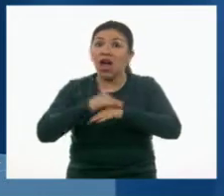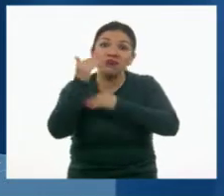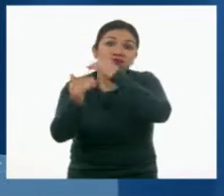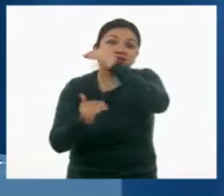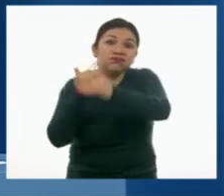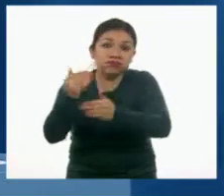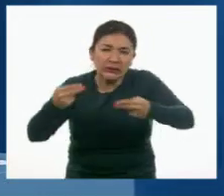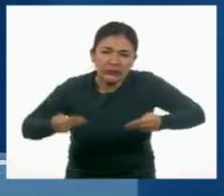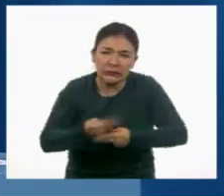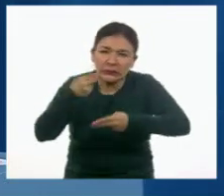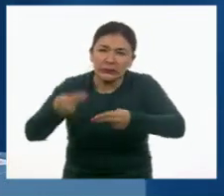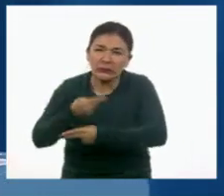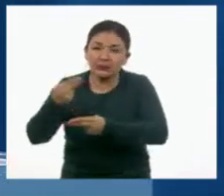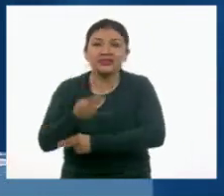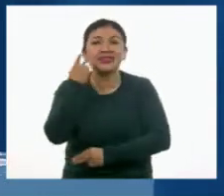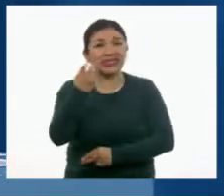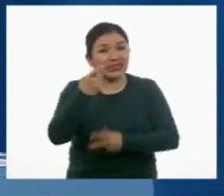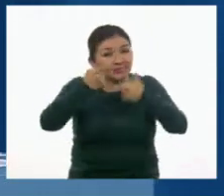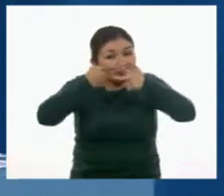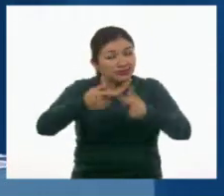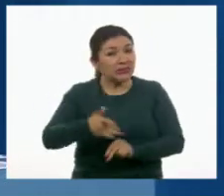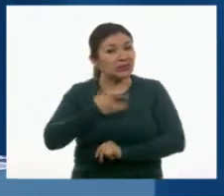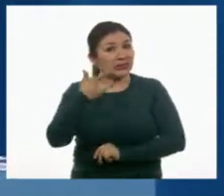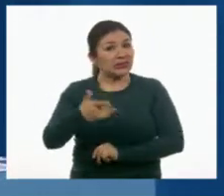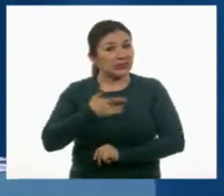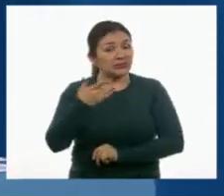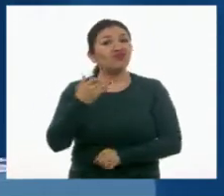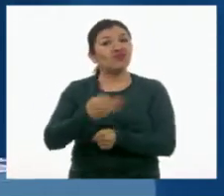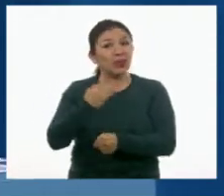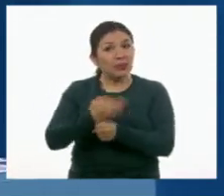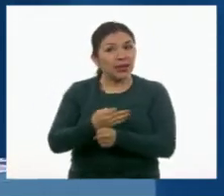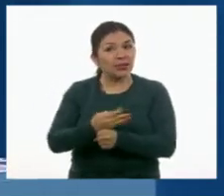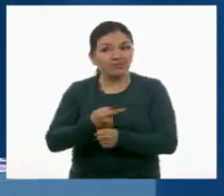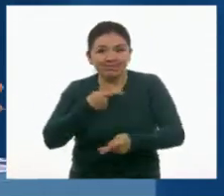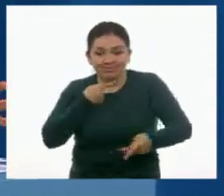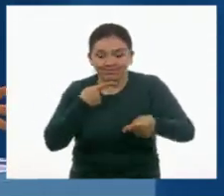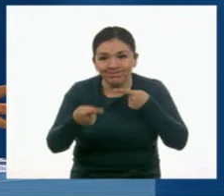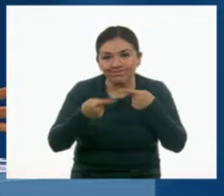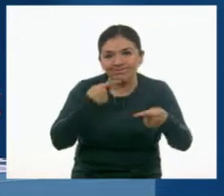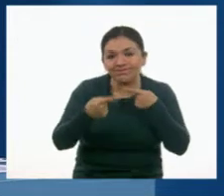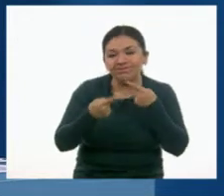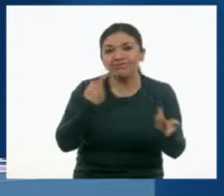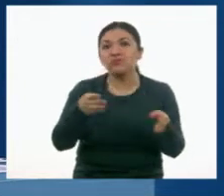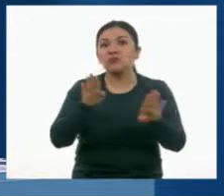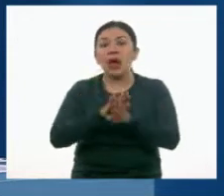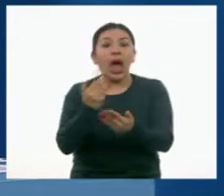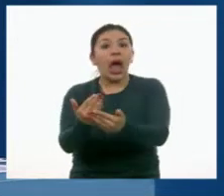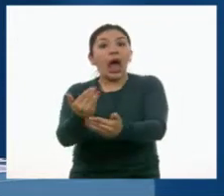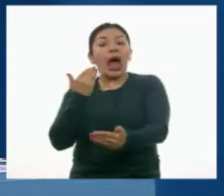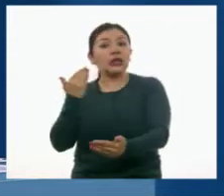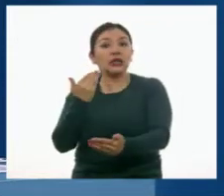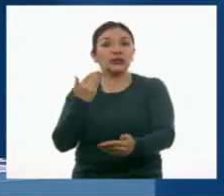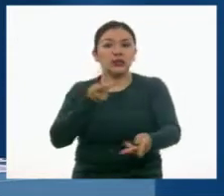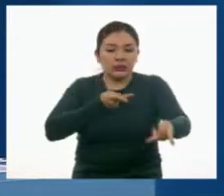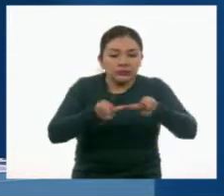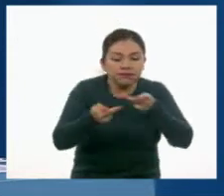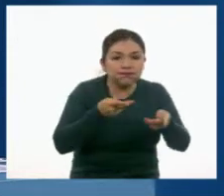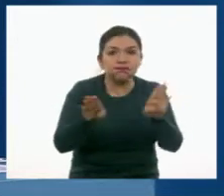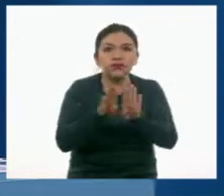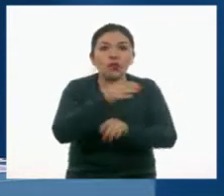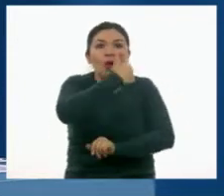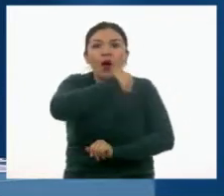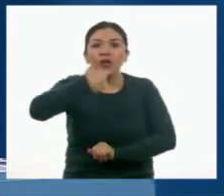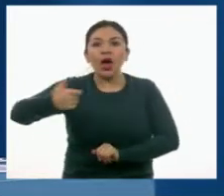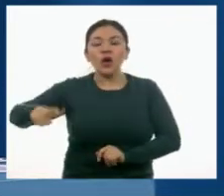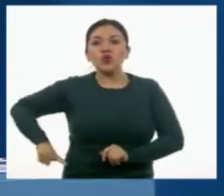Entonces, esos son los pronósticos que nosotros tenemos y que precisamente se van atendiendo con mucha anticipación para que cada gobierno